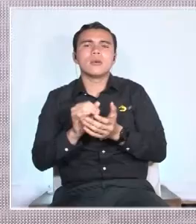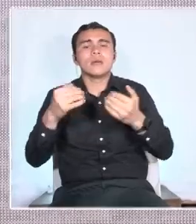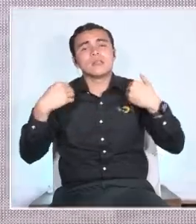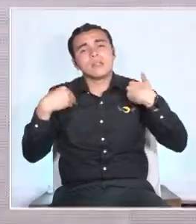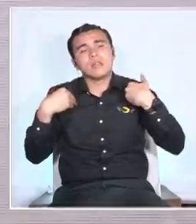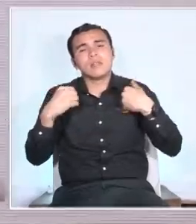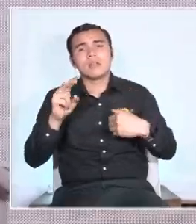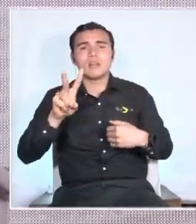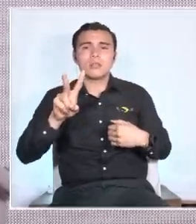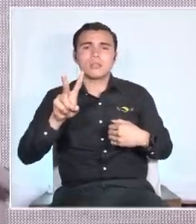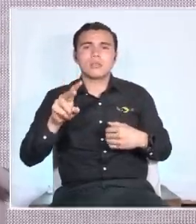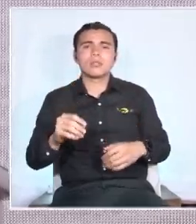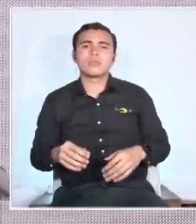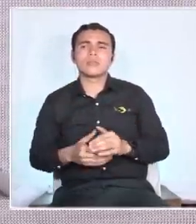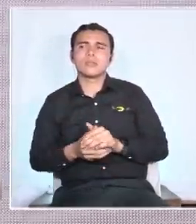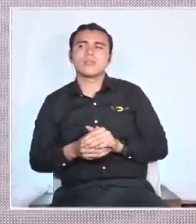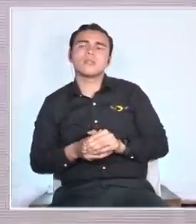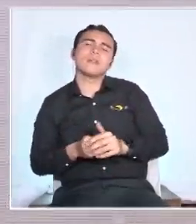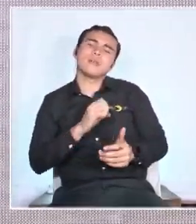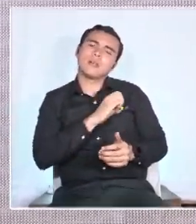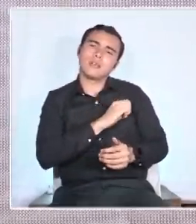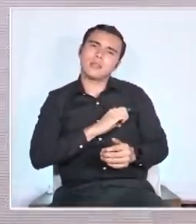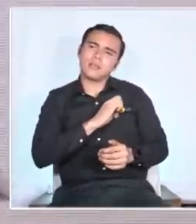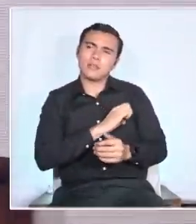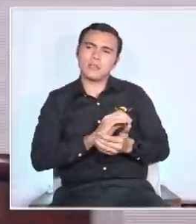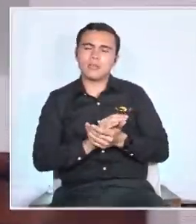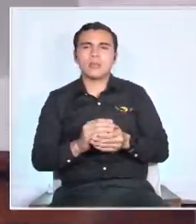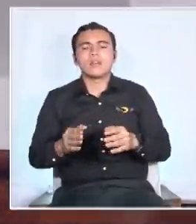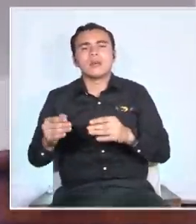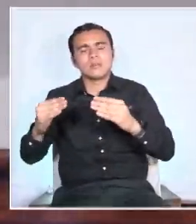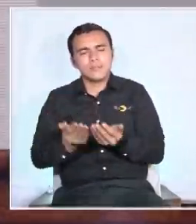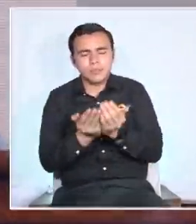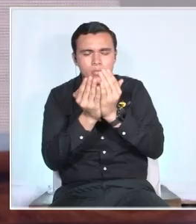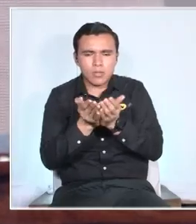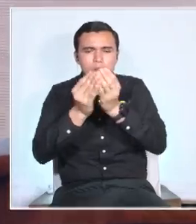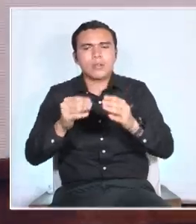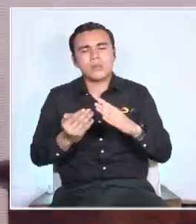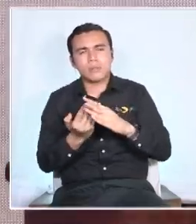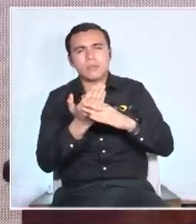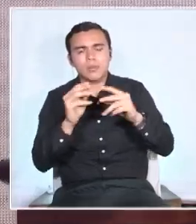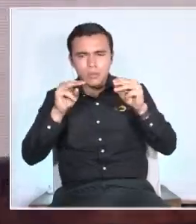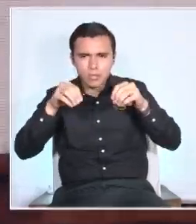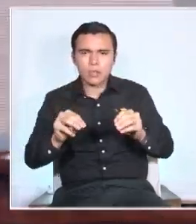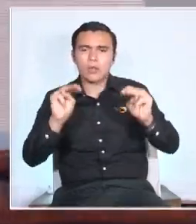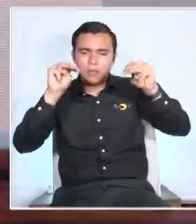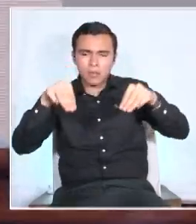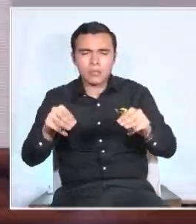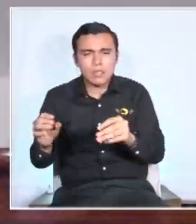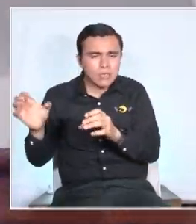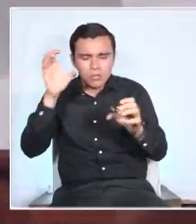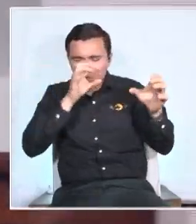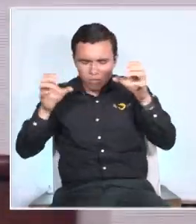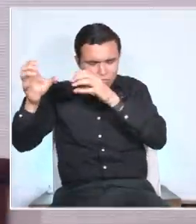doble ciudadanía. Entonces él va rumbo a Roma en un barco, y en medio del mar los agarró un huracán,